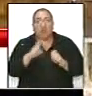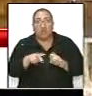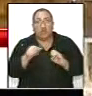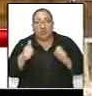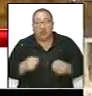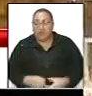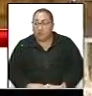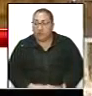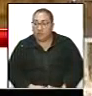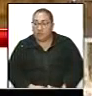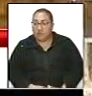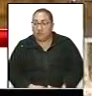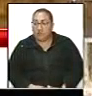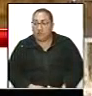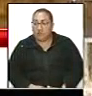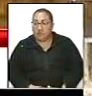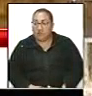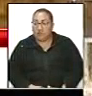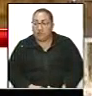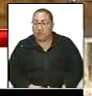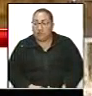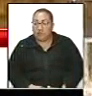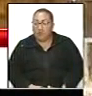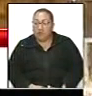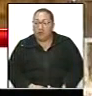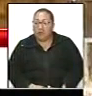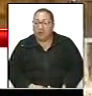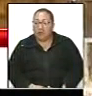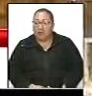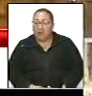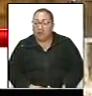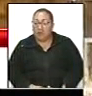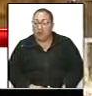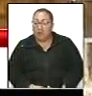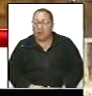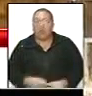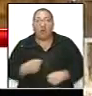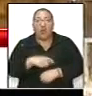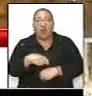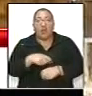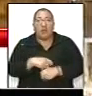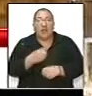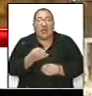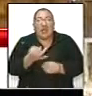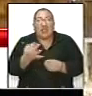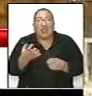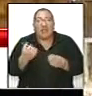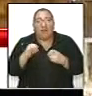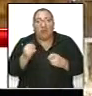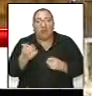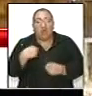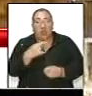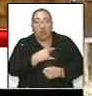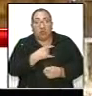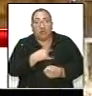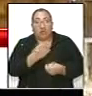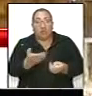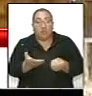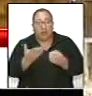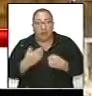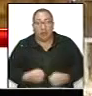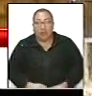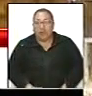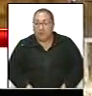¿no? A otras 2017. Las demoras tienen que ver básicamente con la cantidad de información que las universidades entregan a